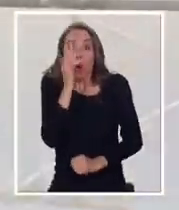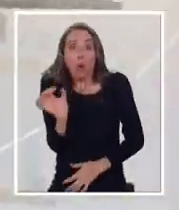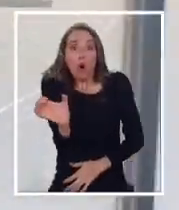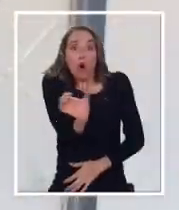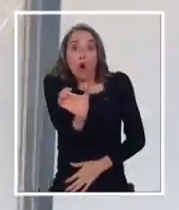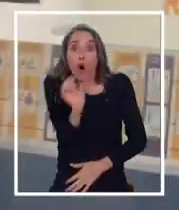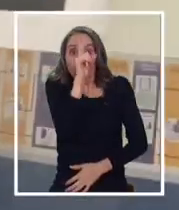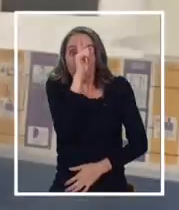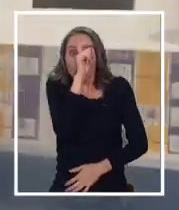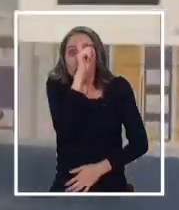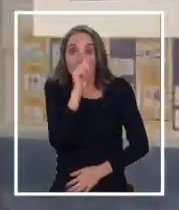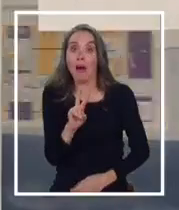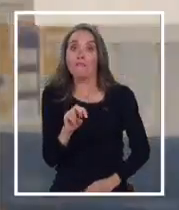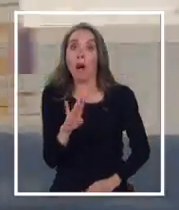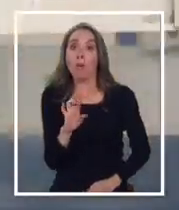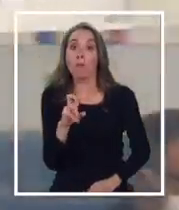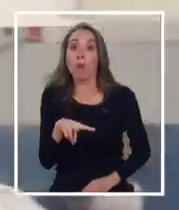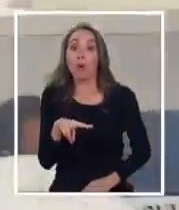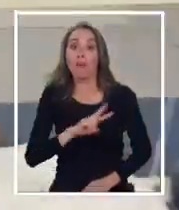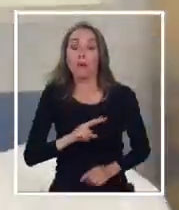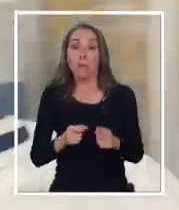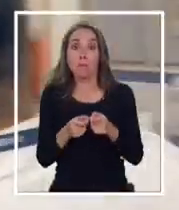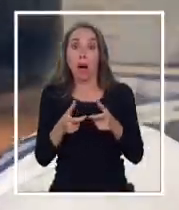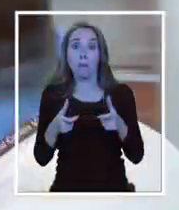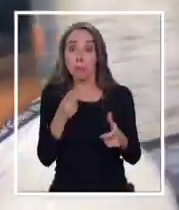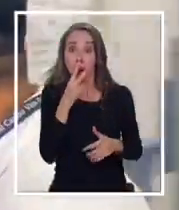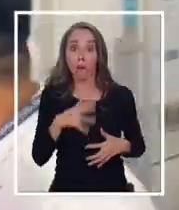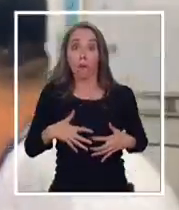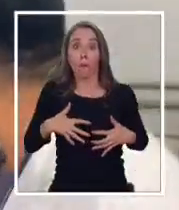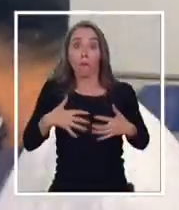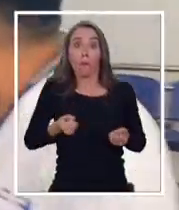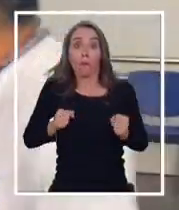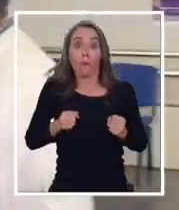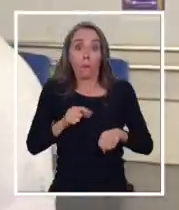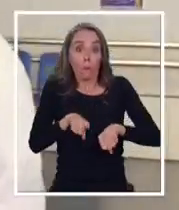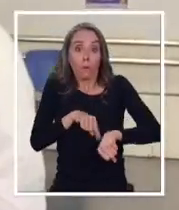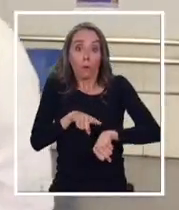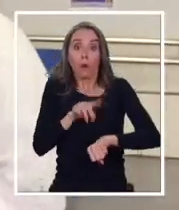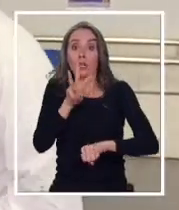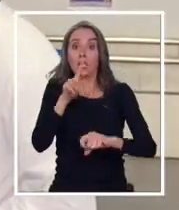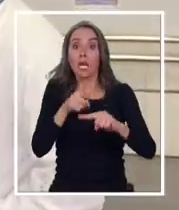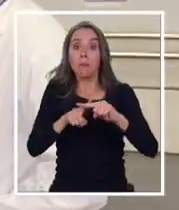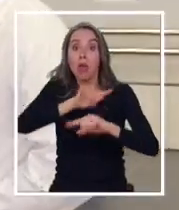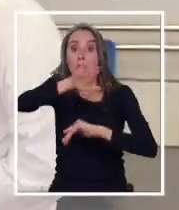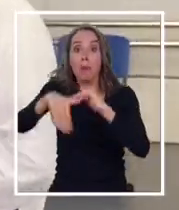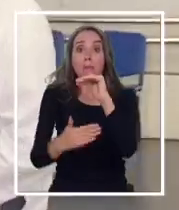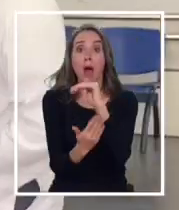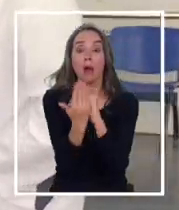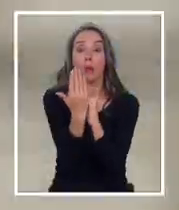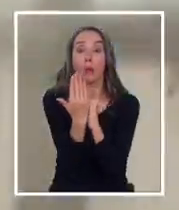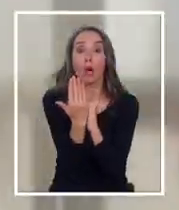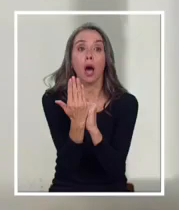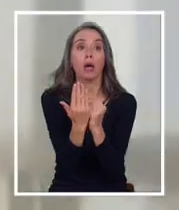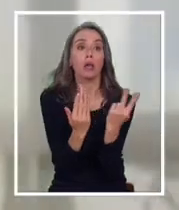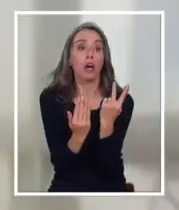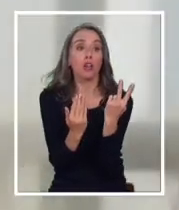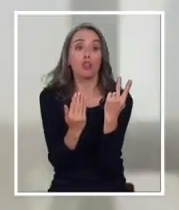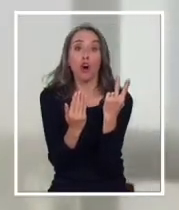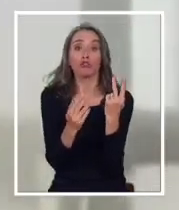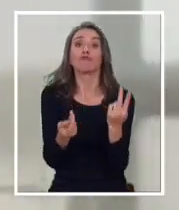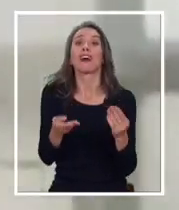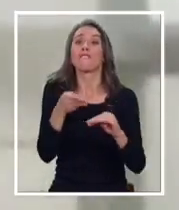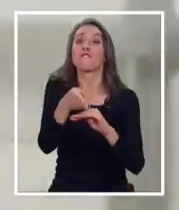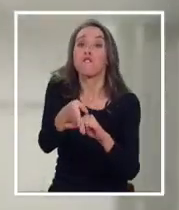personal del hospital Van Buren de Valparaíso, que crecía conforme pasaban los minutos, 3:30 de la madrugada, y estos usuarios